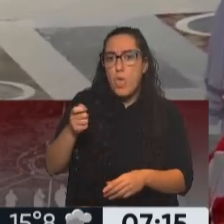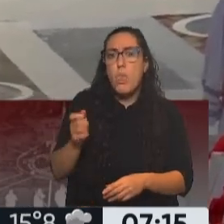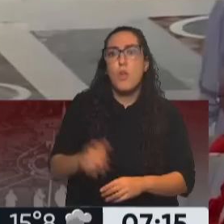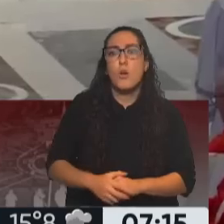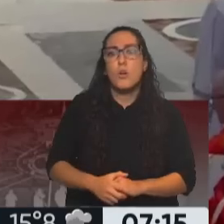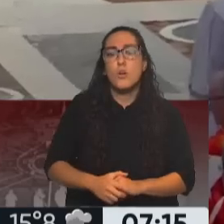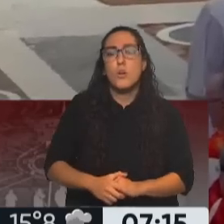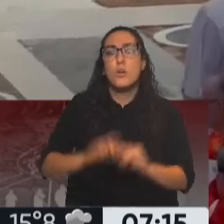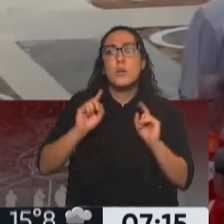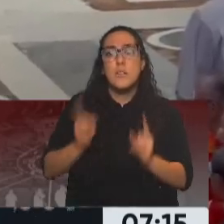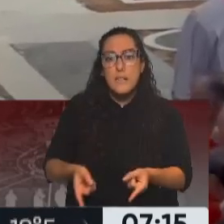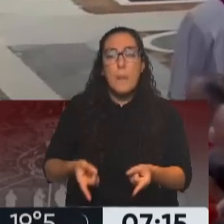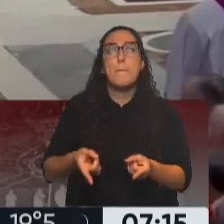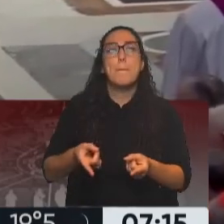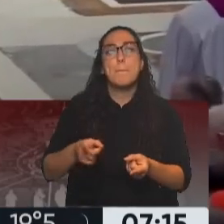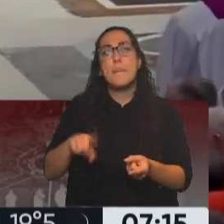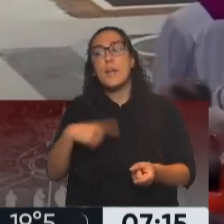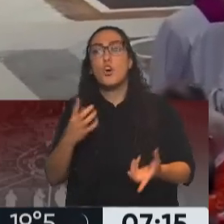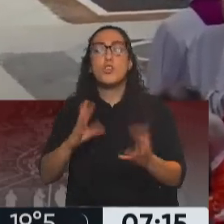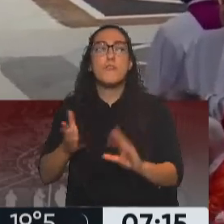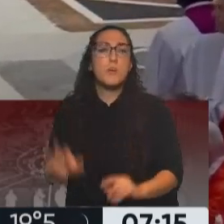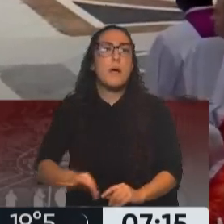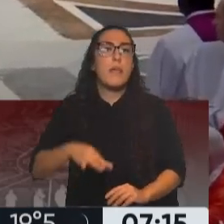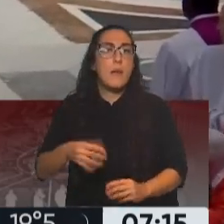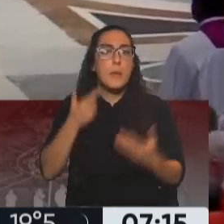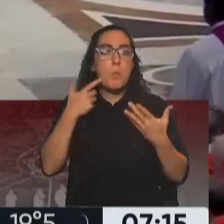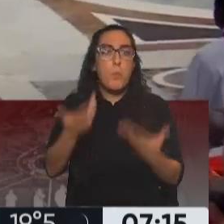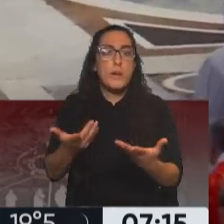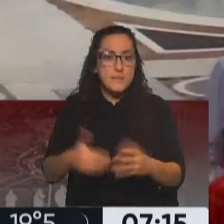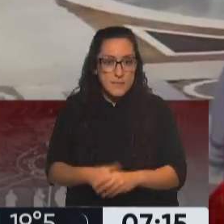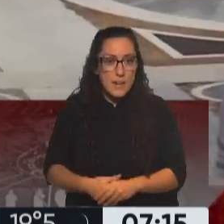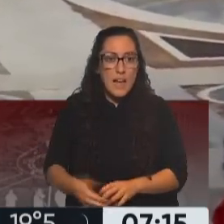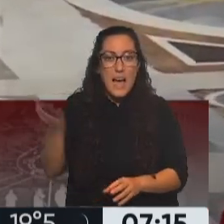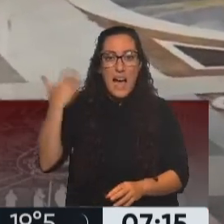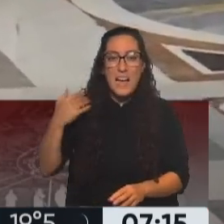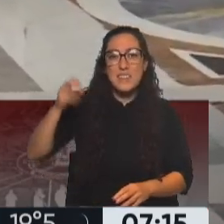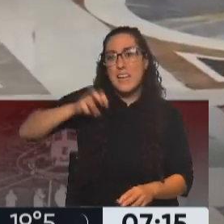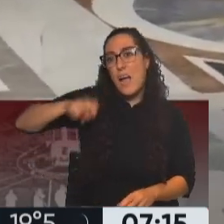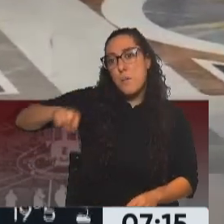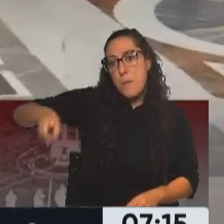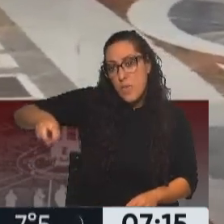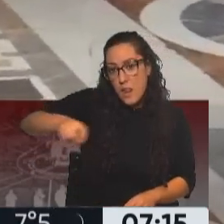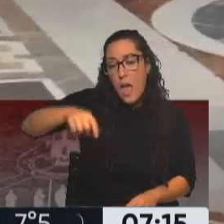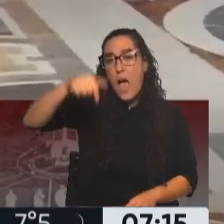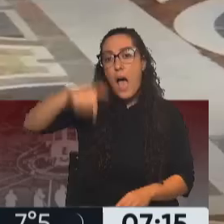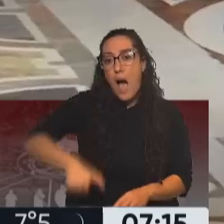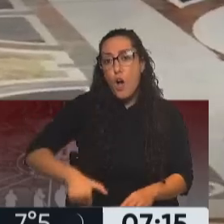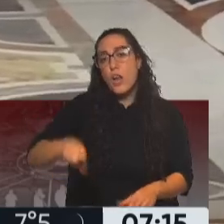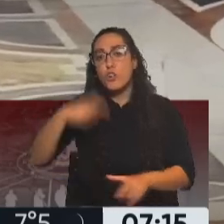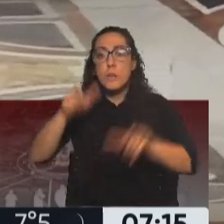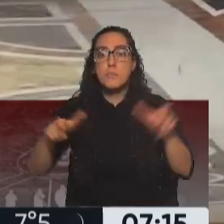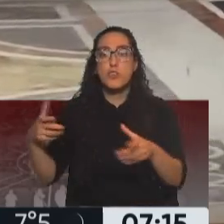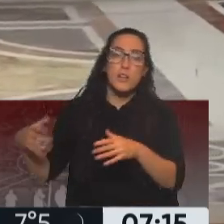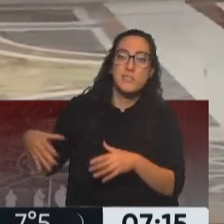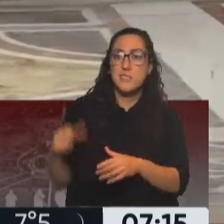Y además también nos muestra el otro aspecto de la vida, ¿no? El que caminó, el que recorrió todo eso, ahora es llevado por otros.